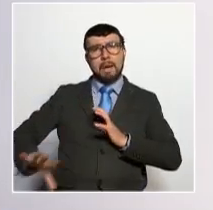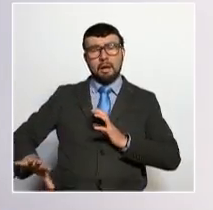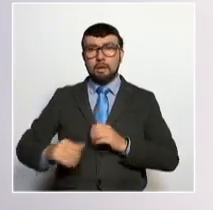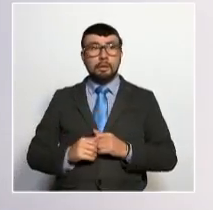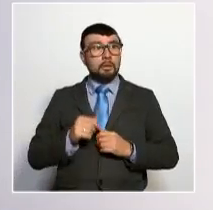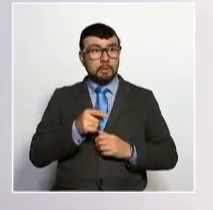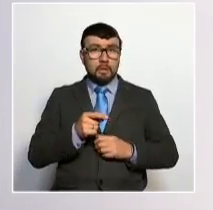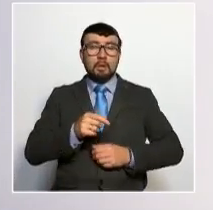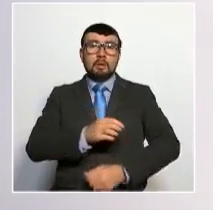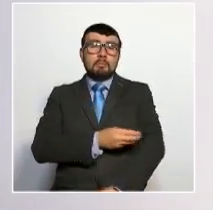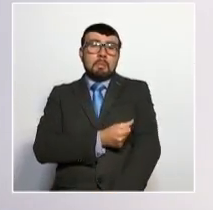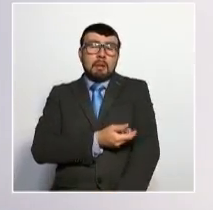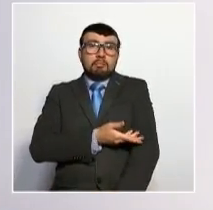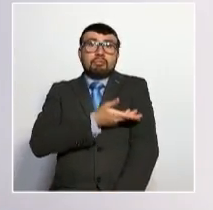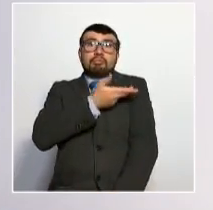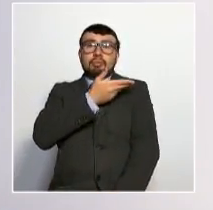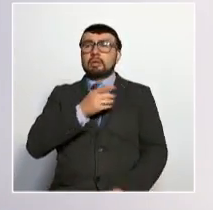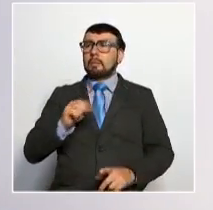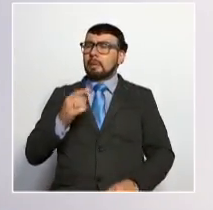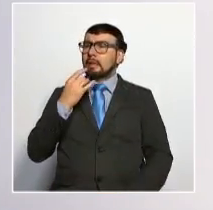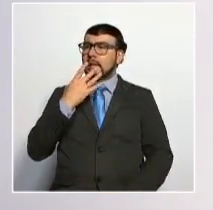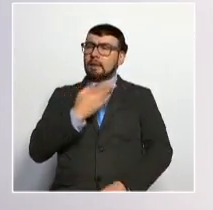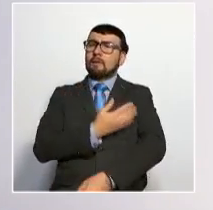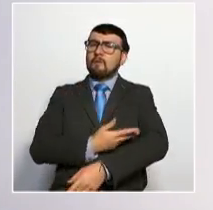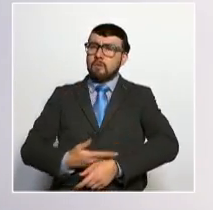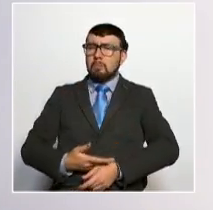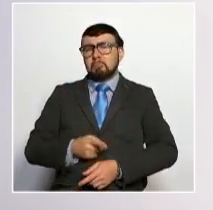menos controlada. Otro médico le recomienda